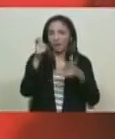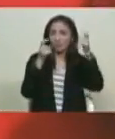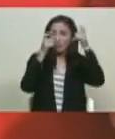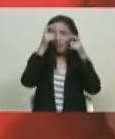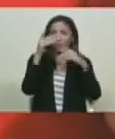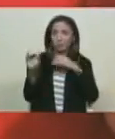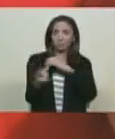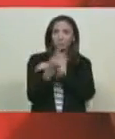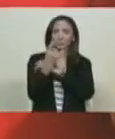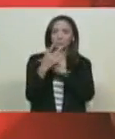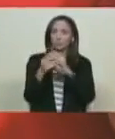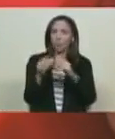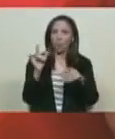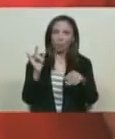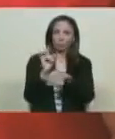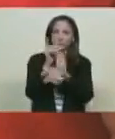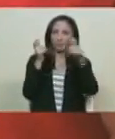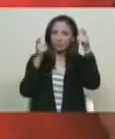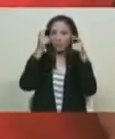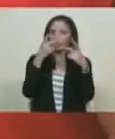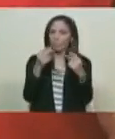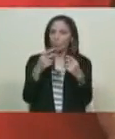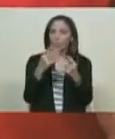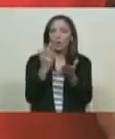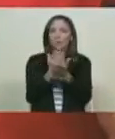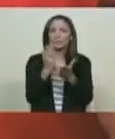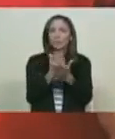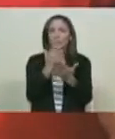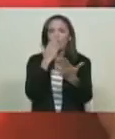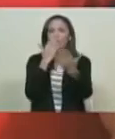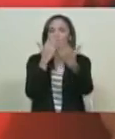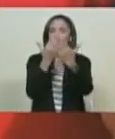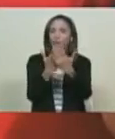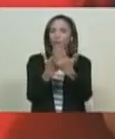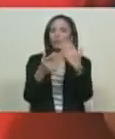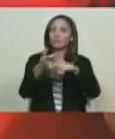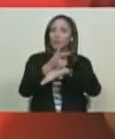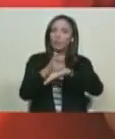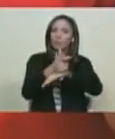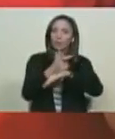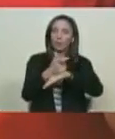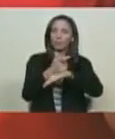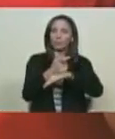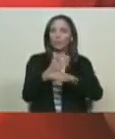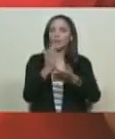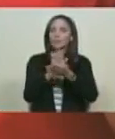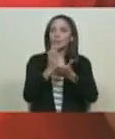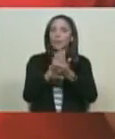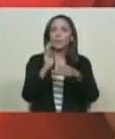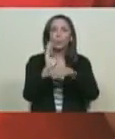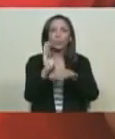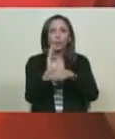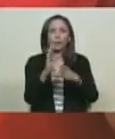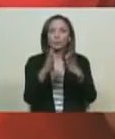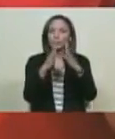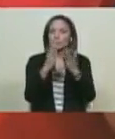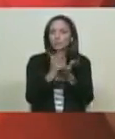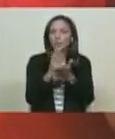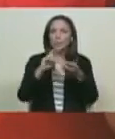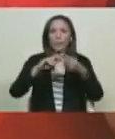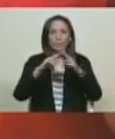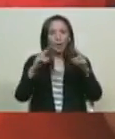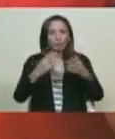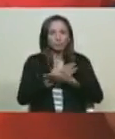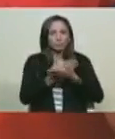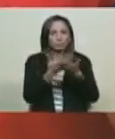y nunca abandonará a su pueblo, para quien gobernará siempre obedeciéndolo, protegiéndole y garantizándole la paz